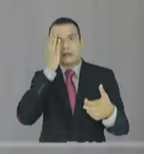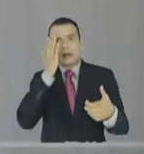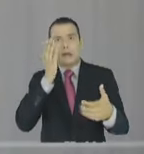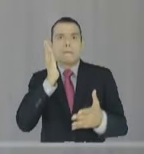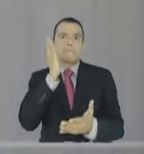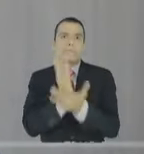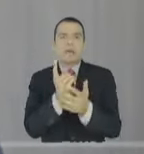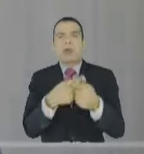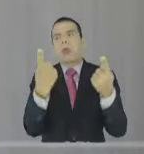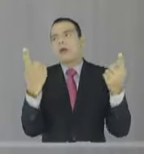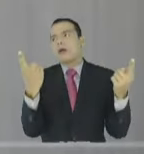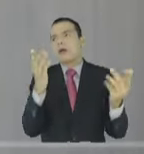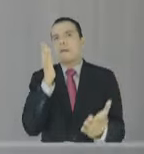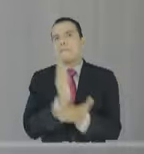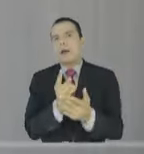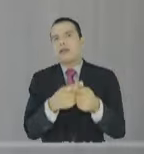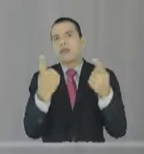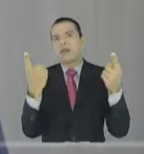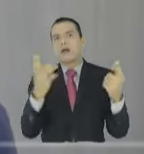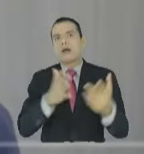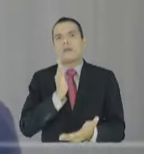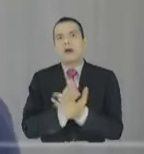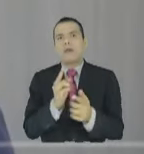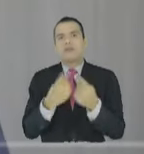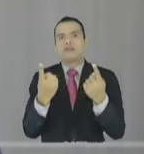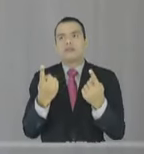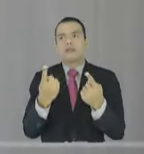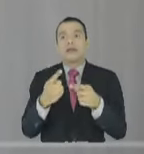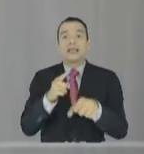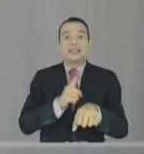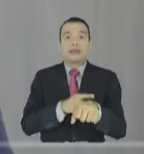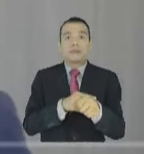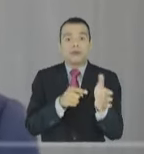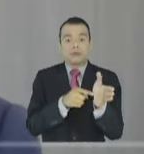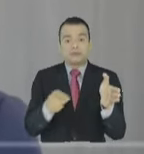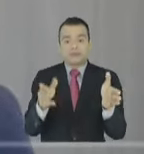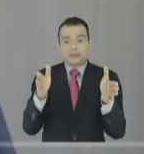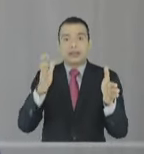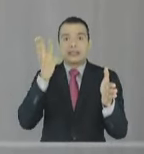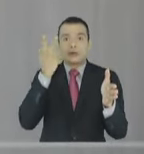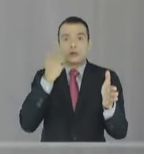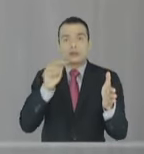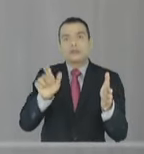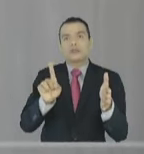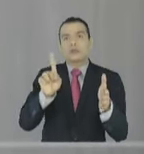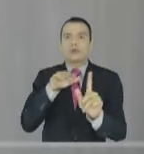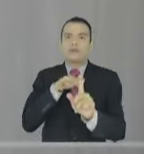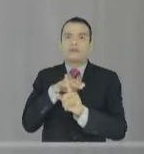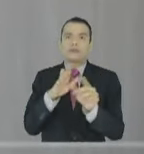ocasionado por un elemento eléctrico que no funcionó como debía funcionar o una mala instalación eléctrica